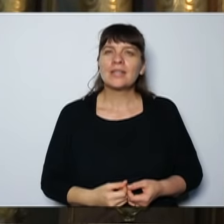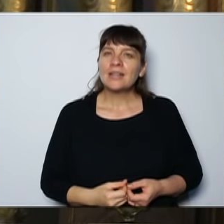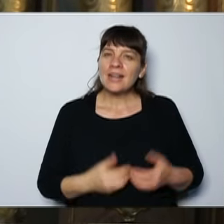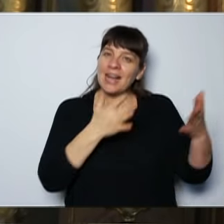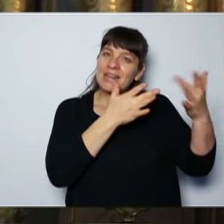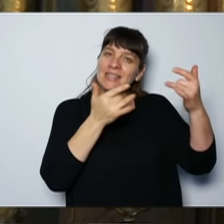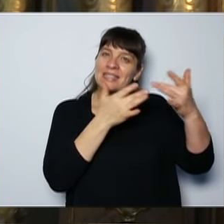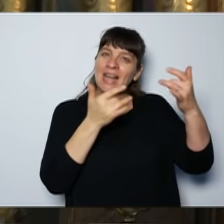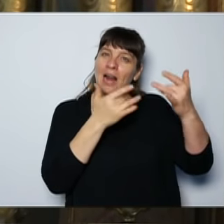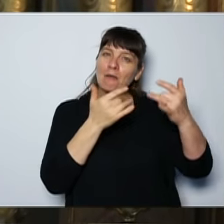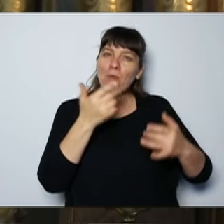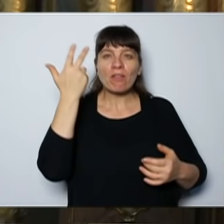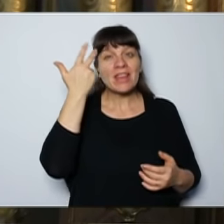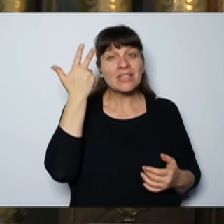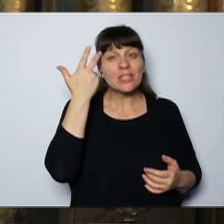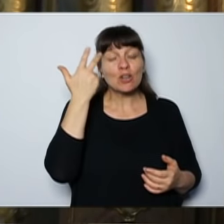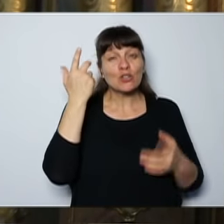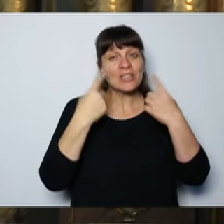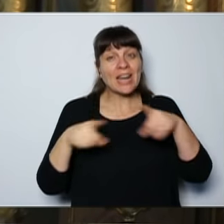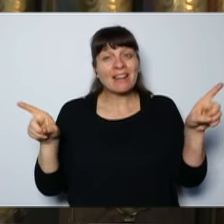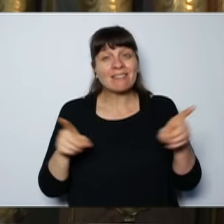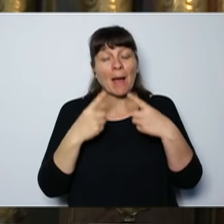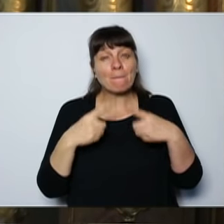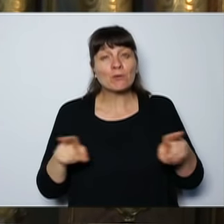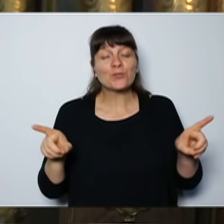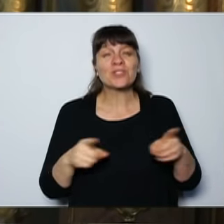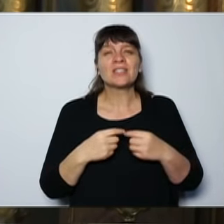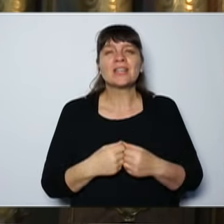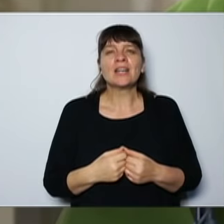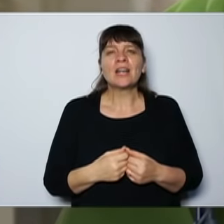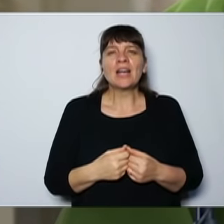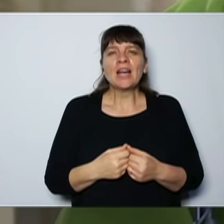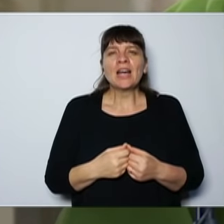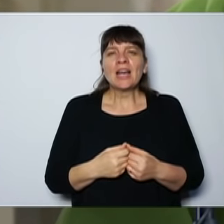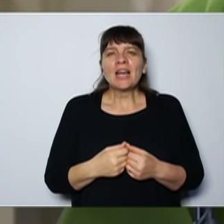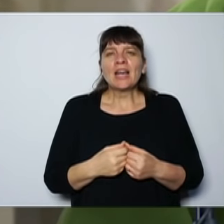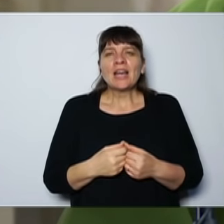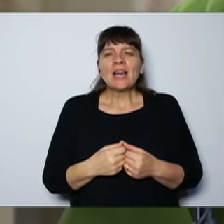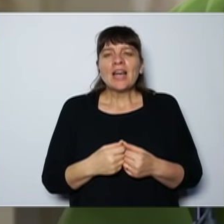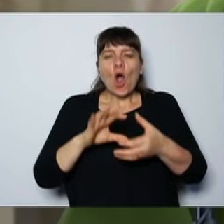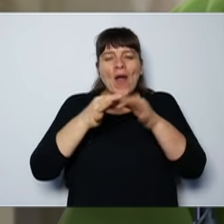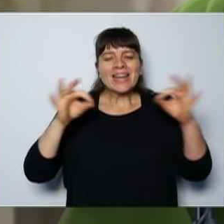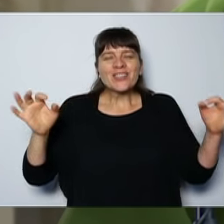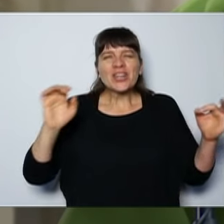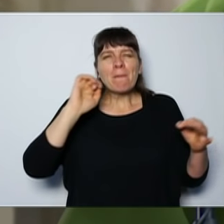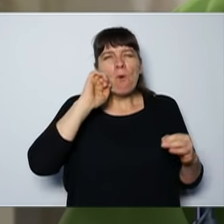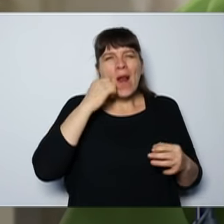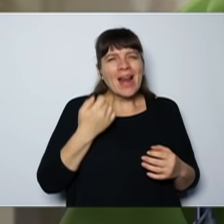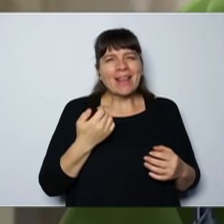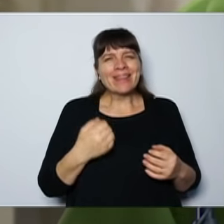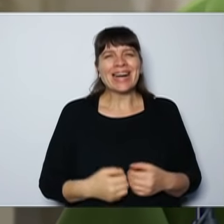El Salmo 18 que hemos cantado tiene una estrofa muy